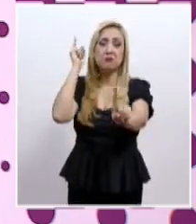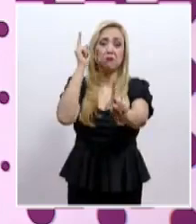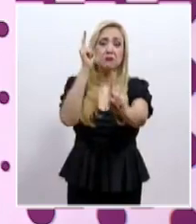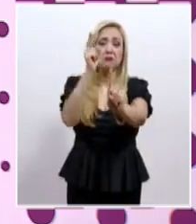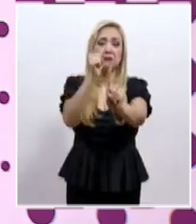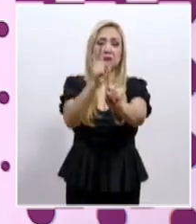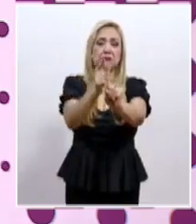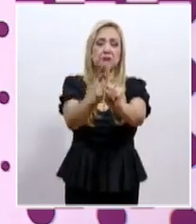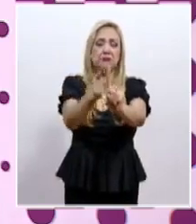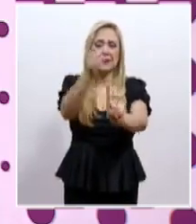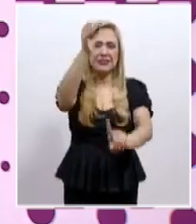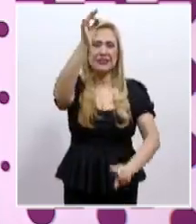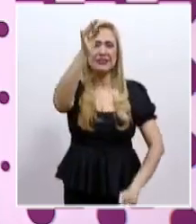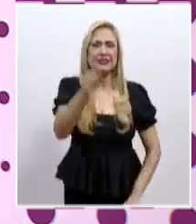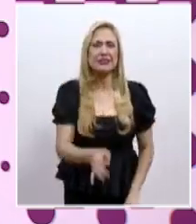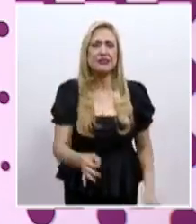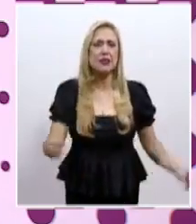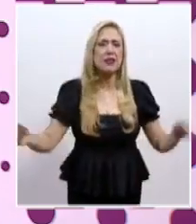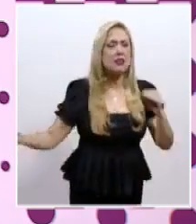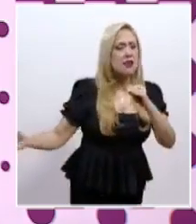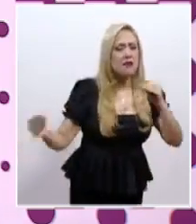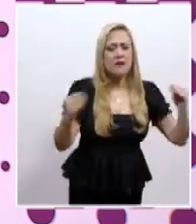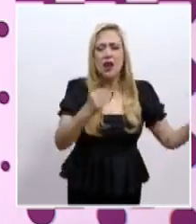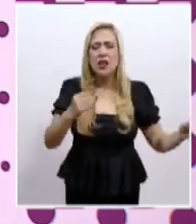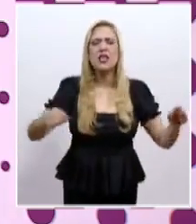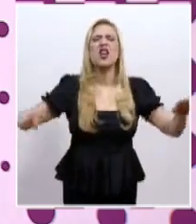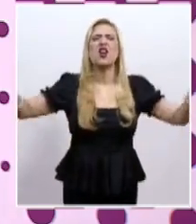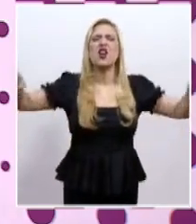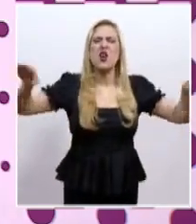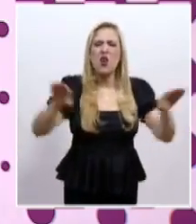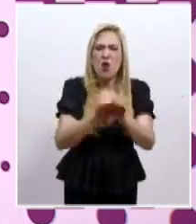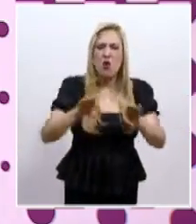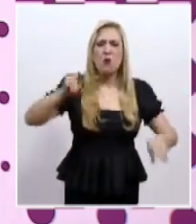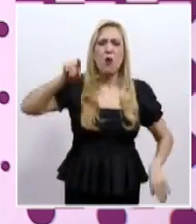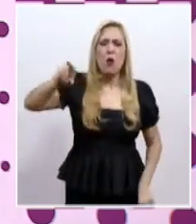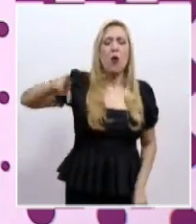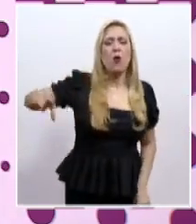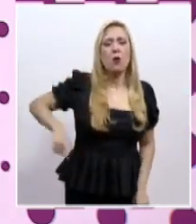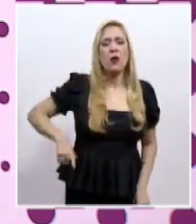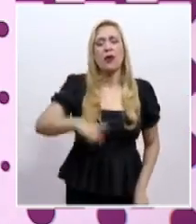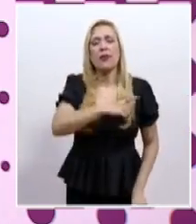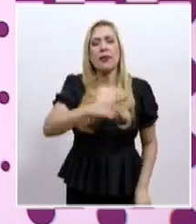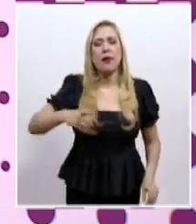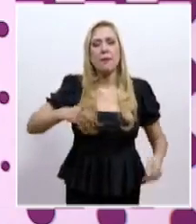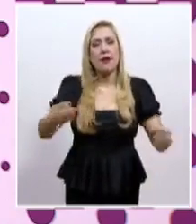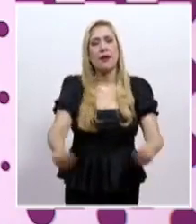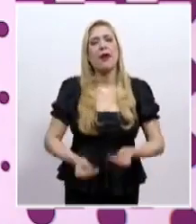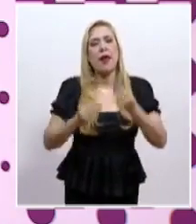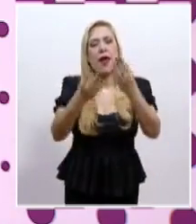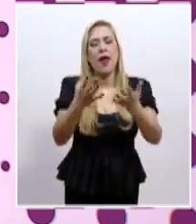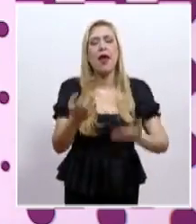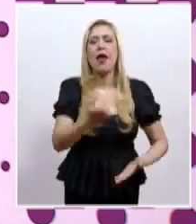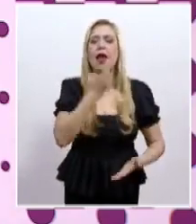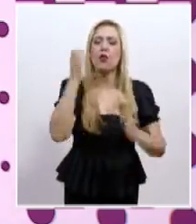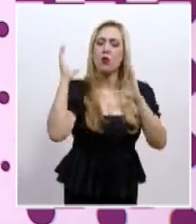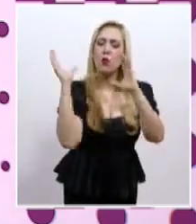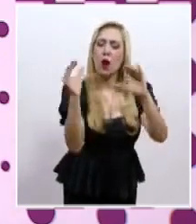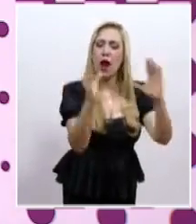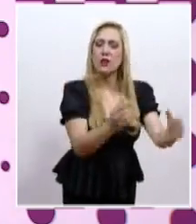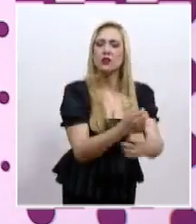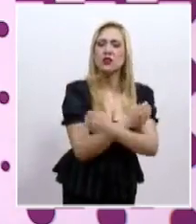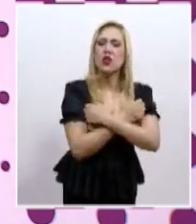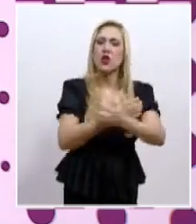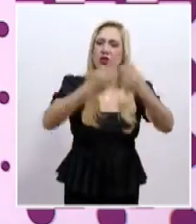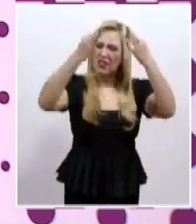debate correcto sobre cómo debe el Estado en México proveer una educación de calidad. Sin duda, en este